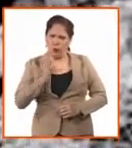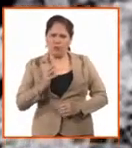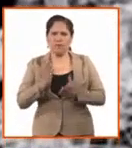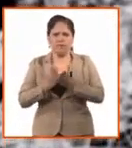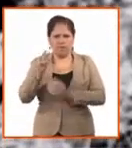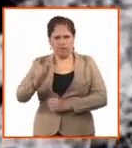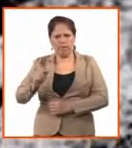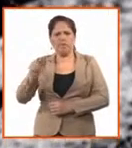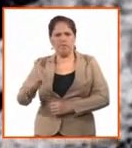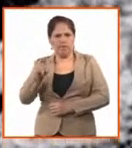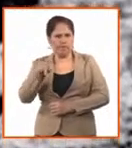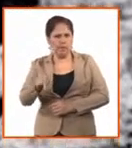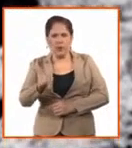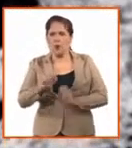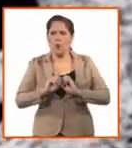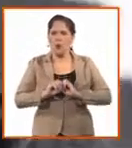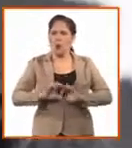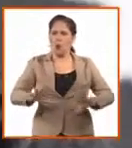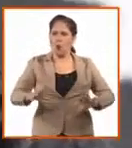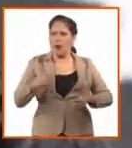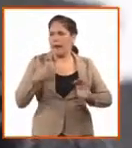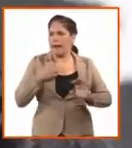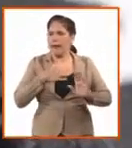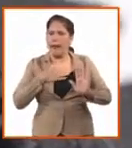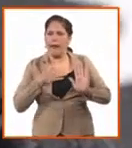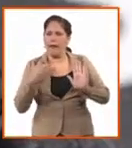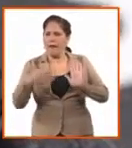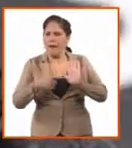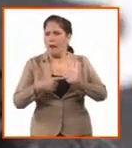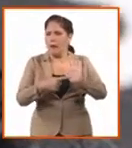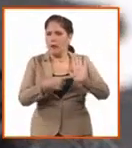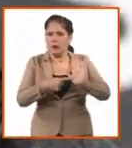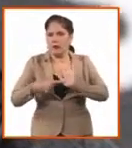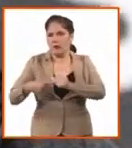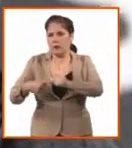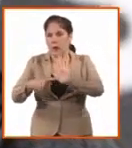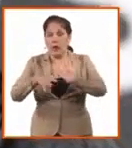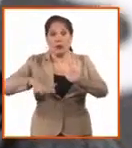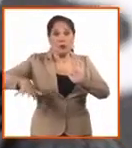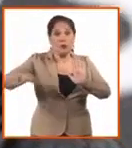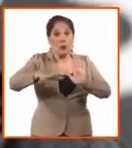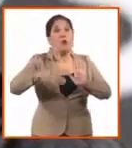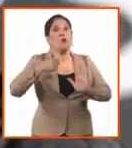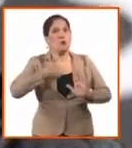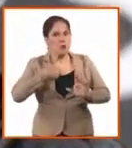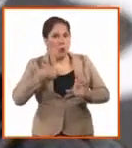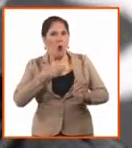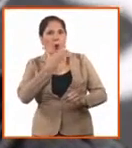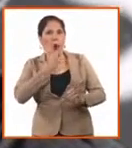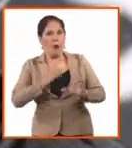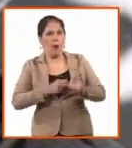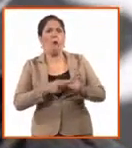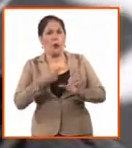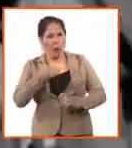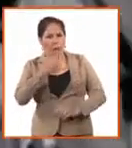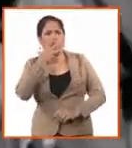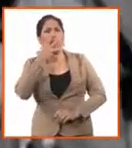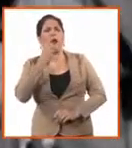es un honor que lo lleva a mostrar ante todo el mundo su condición de joven comunista